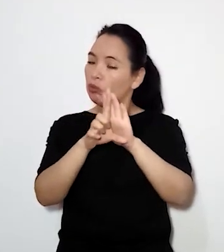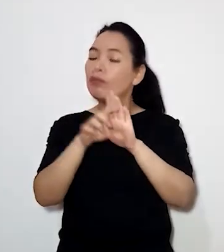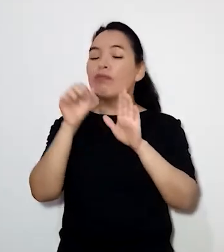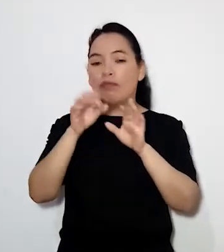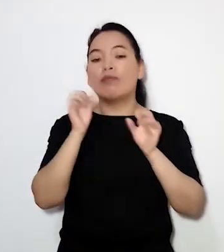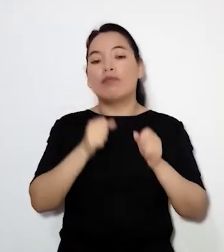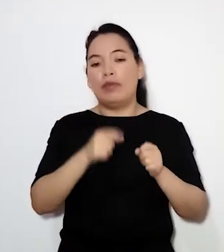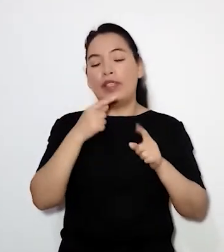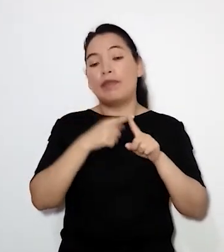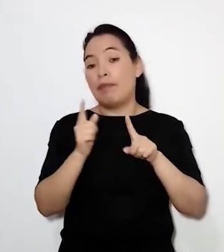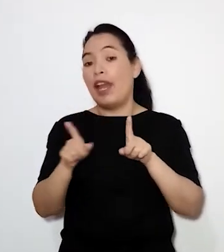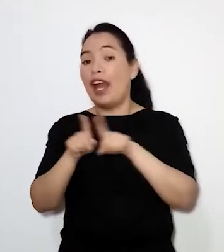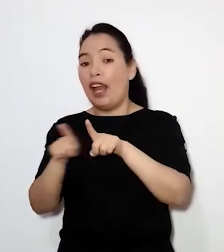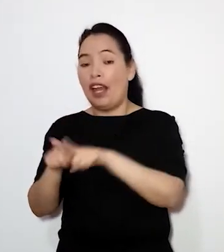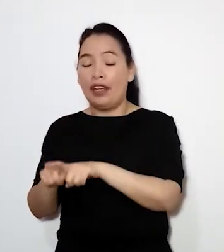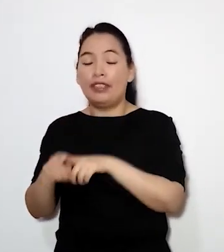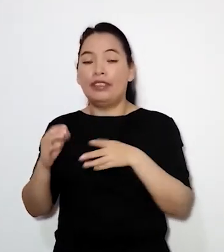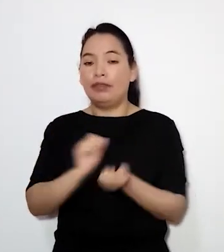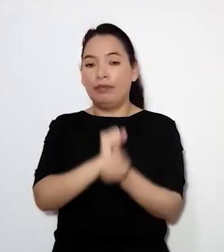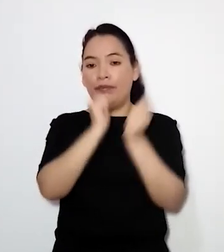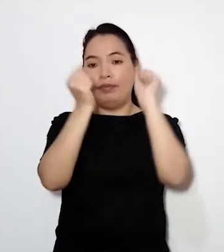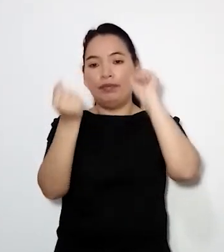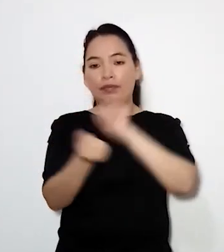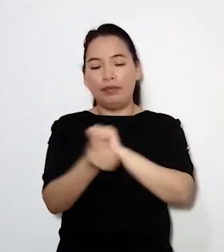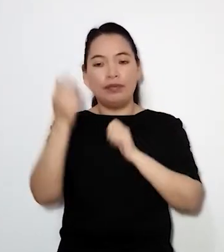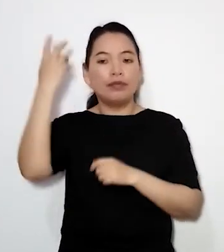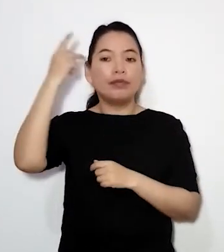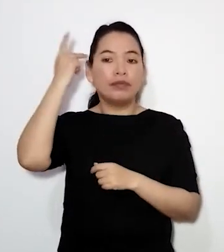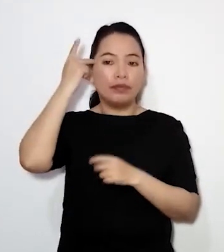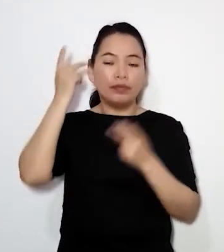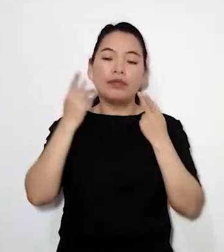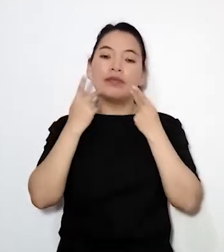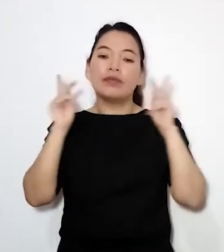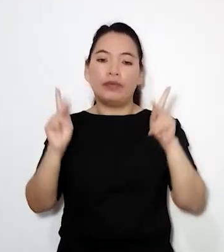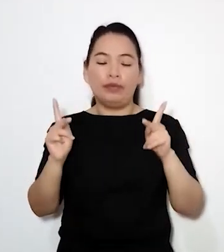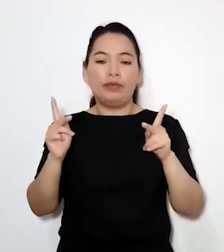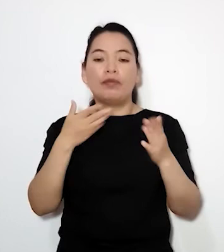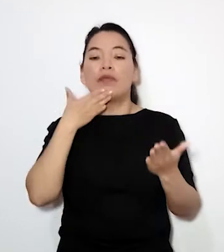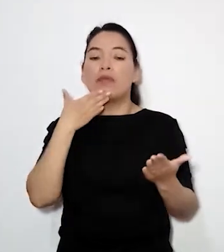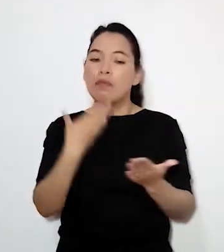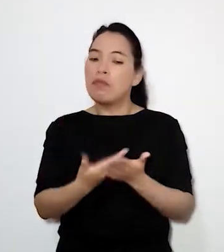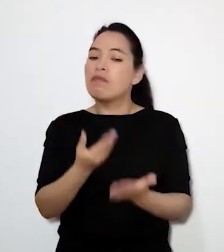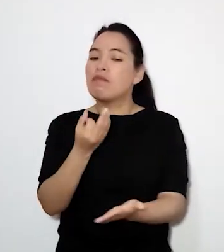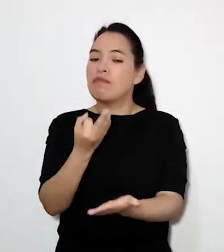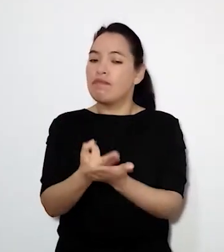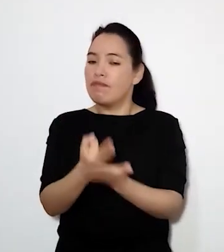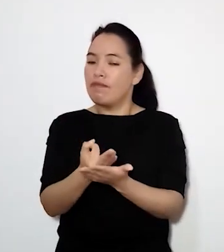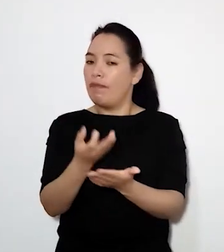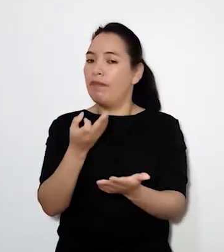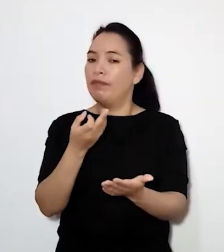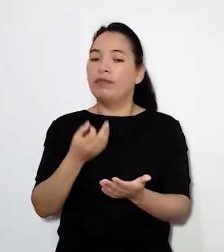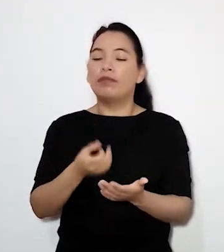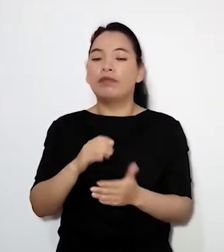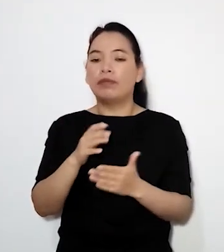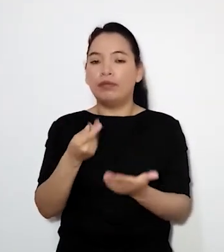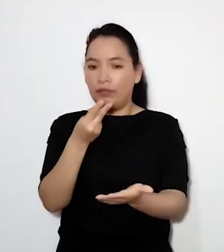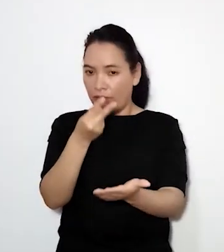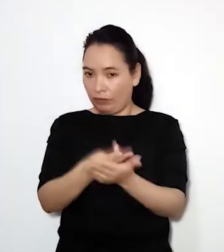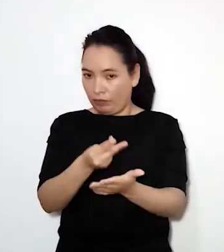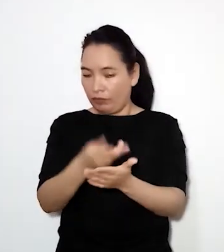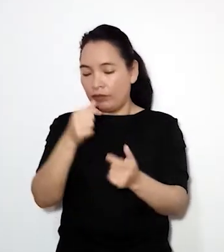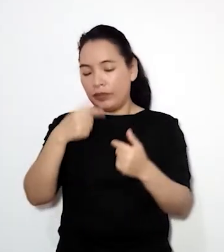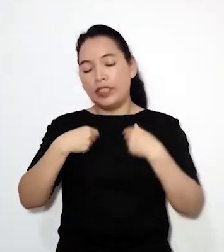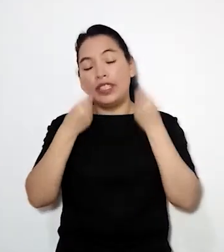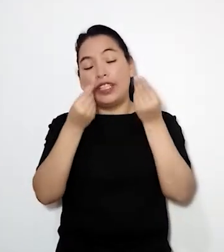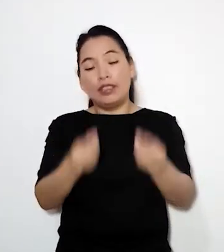transforme en políticas públicas que estén bien financiadas para poder lograr la inclusión educativa real, tanto